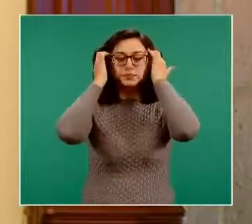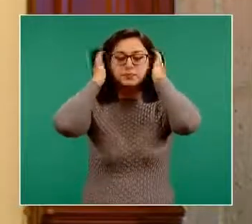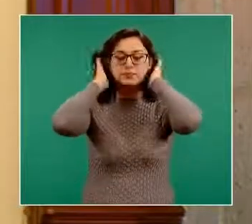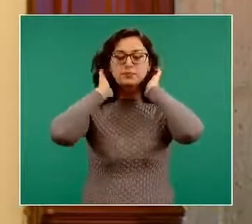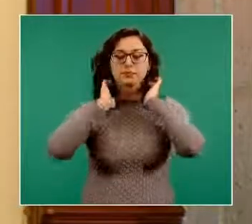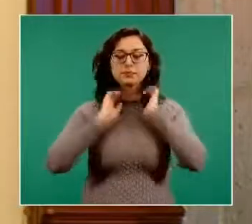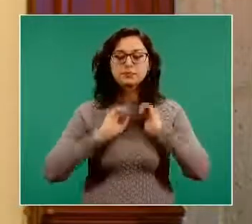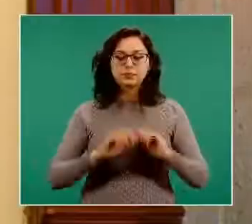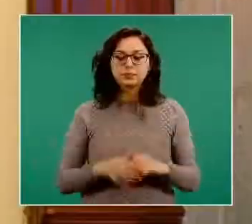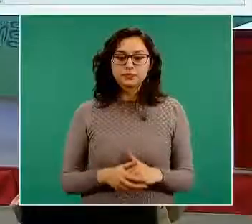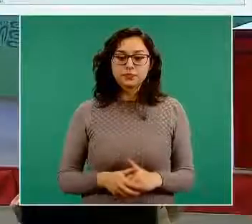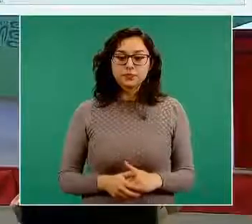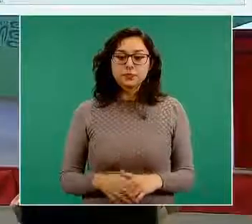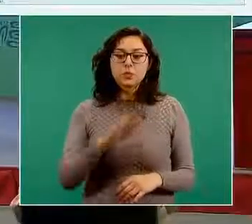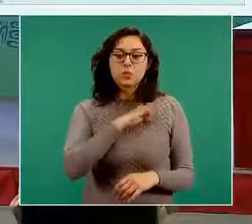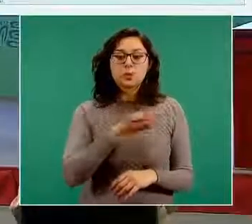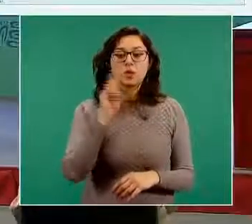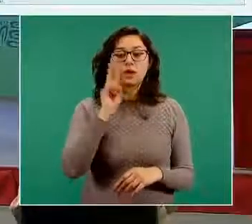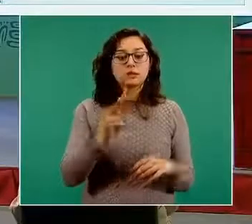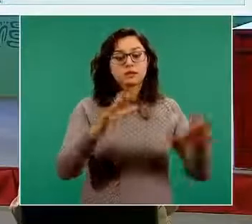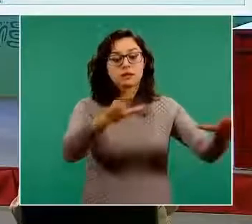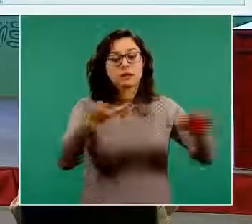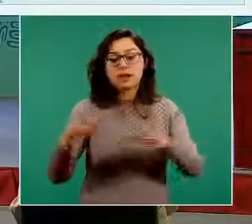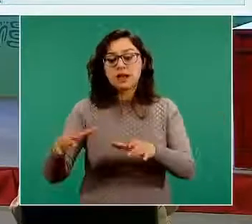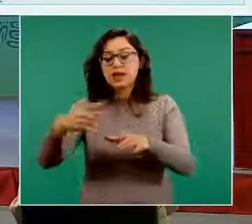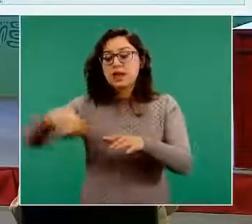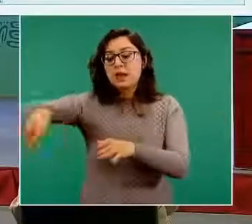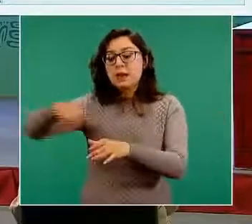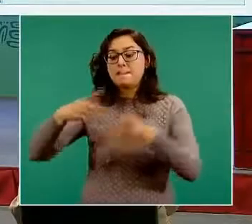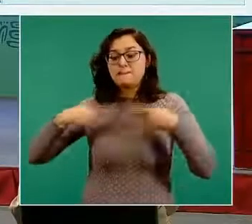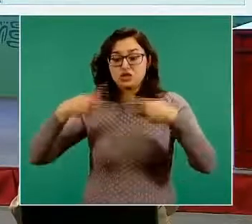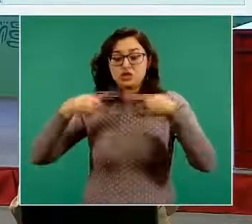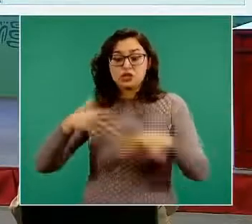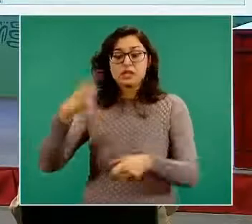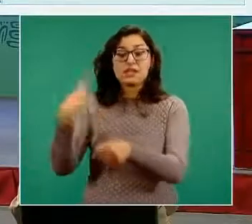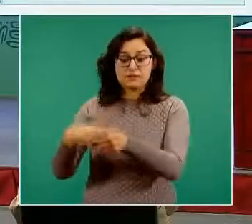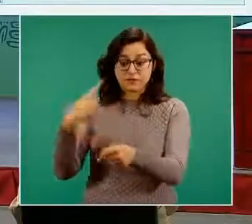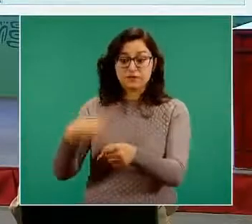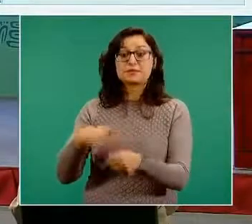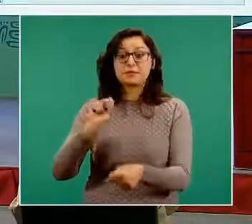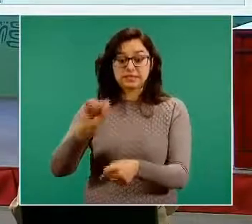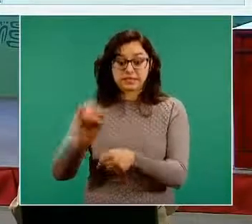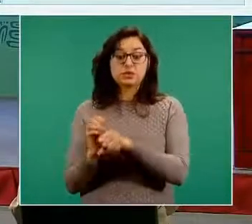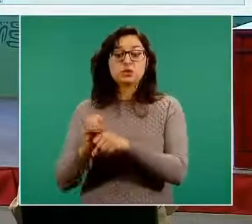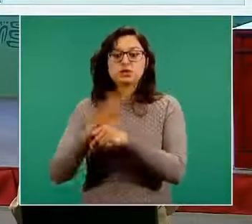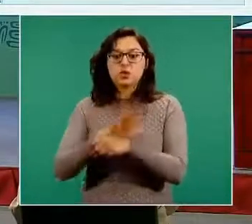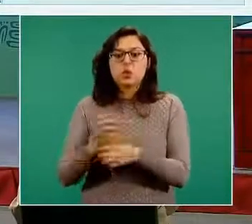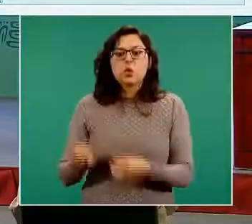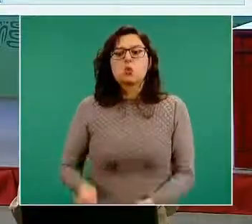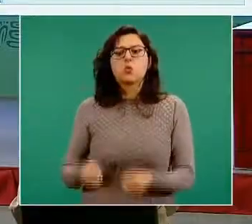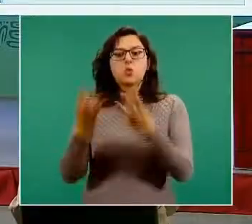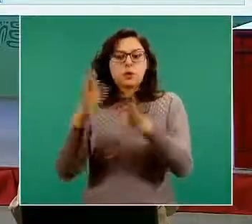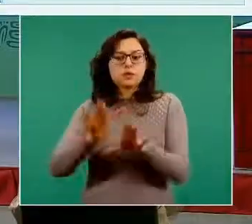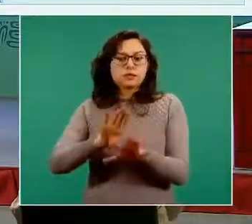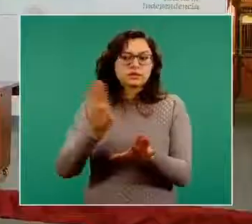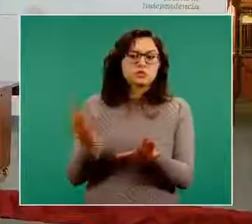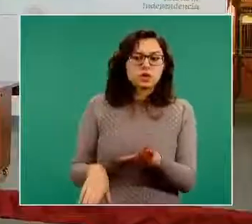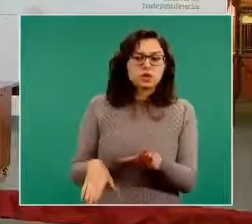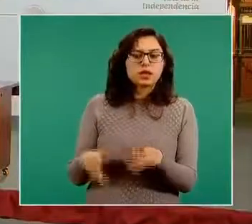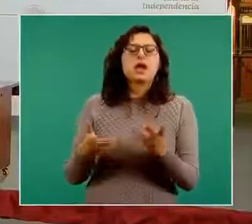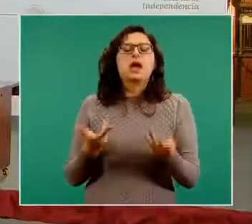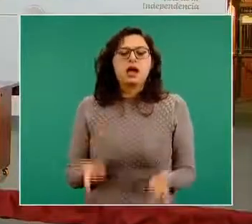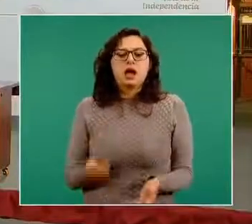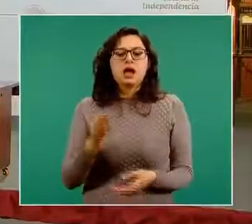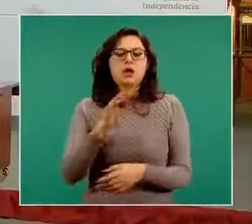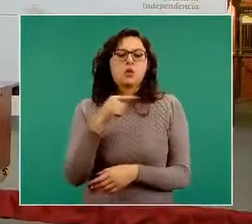el comportamiento de la letalidad para efectos de la semana 1. Empezamos a abrir con un ligero descenso también, habíamos cerrado en 8%